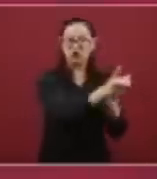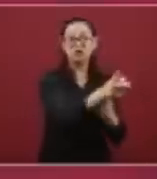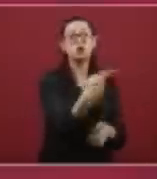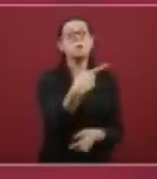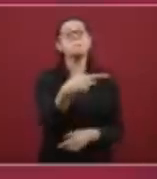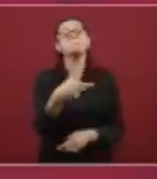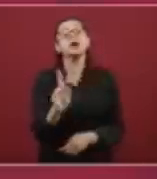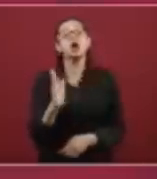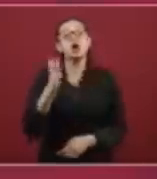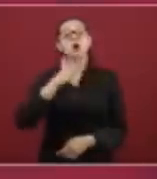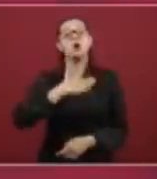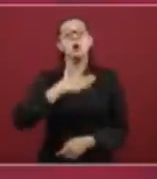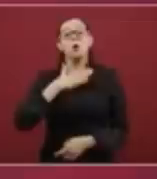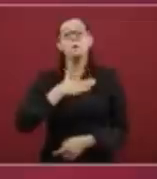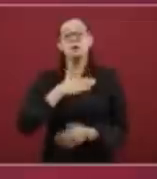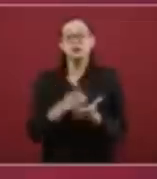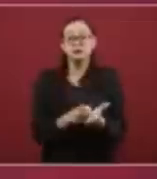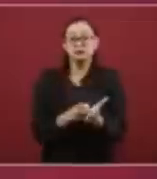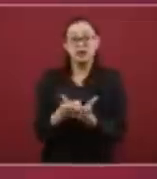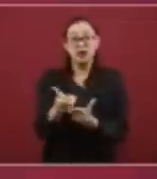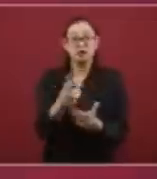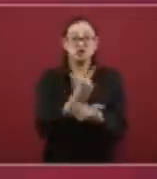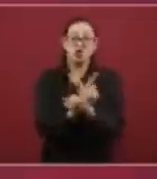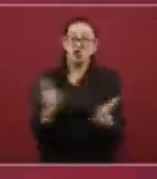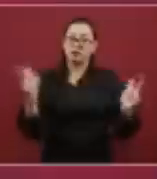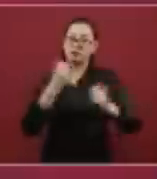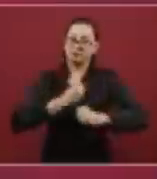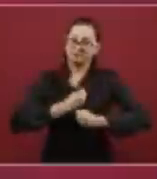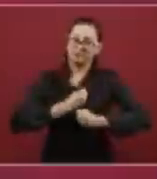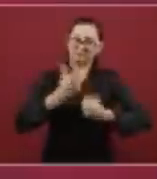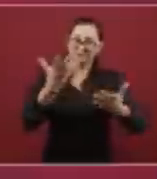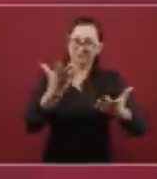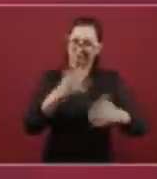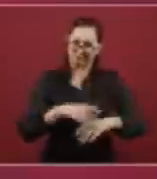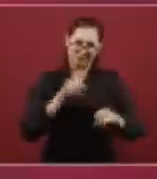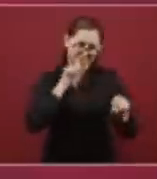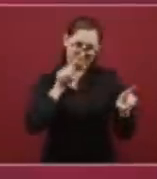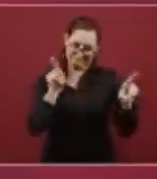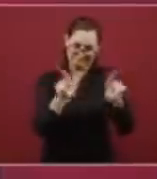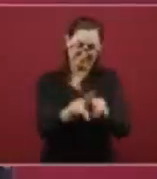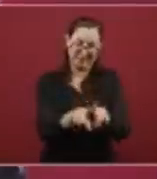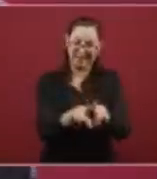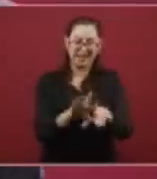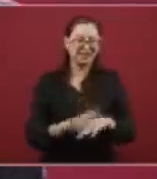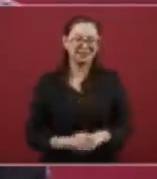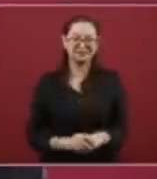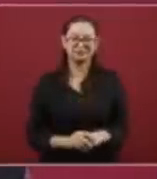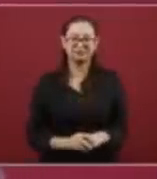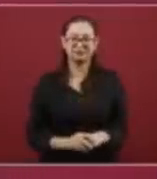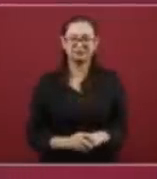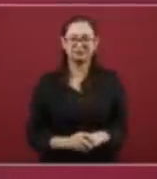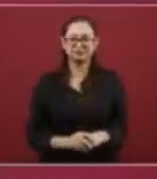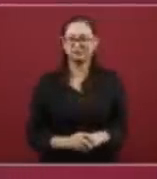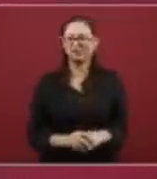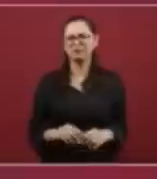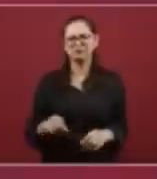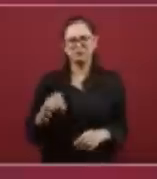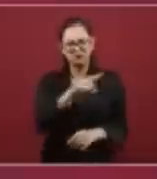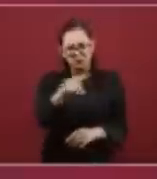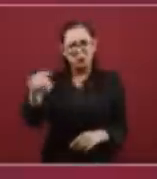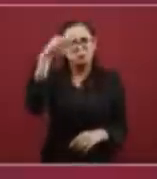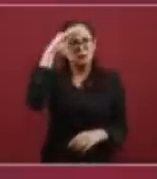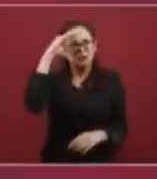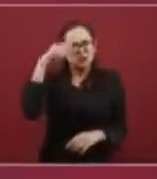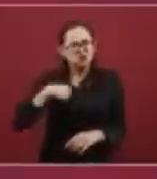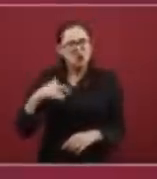derecho de expresarme, de manifestarme, y que no se entienda que es una cuestión de odios,